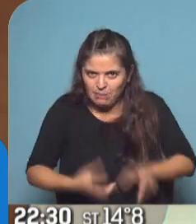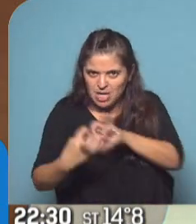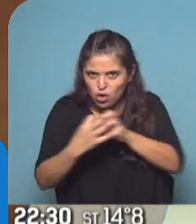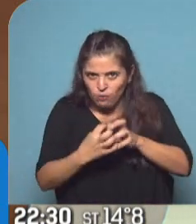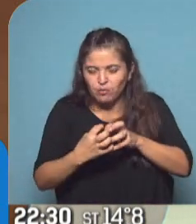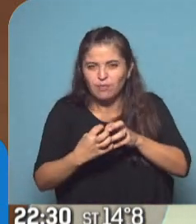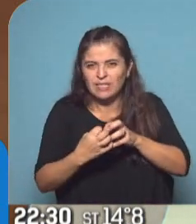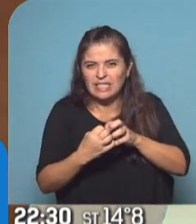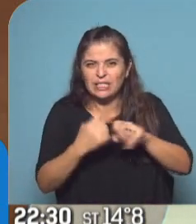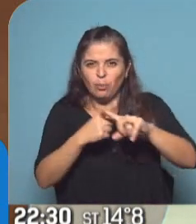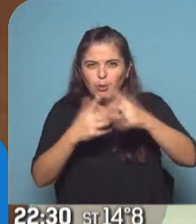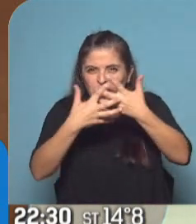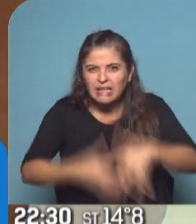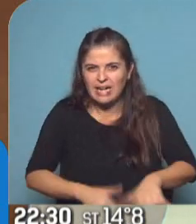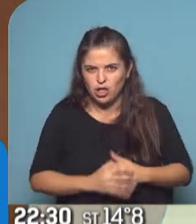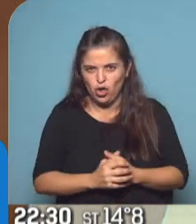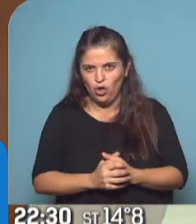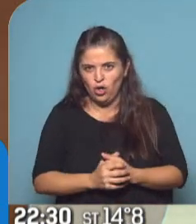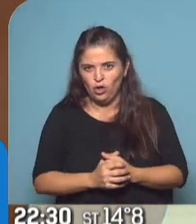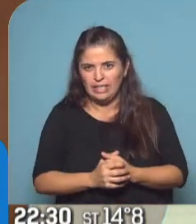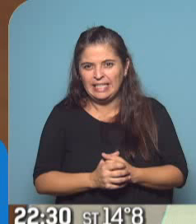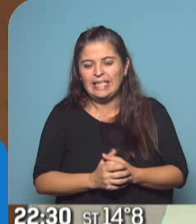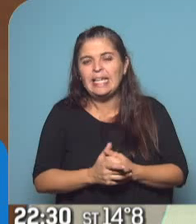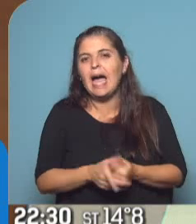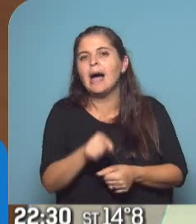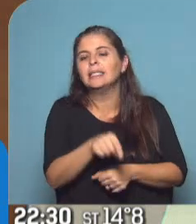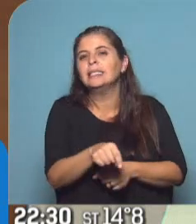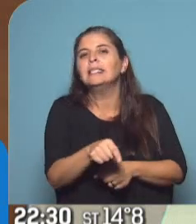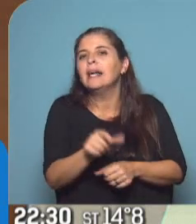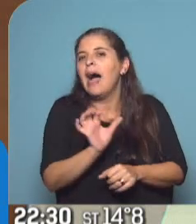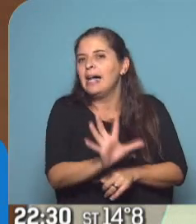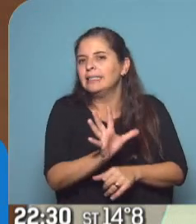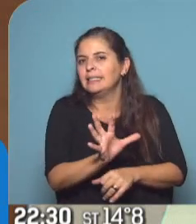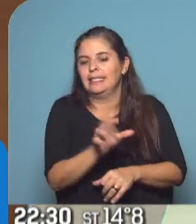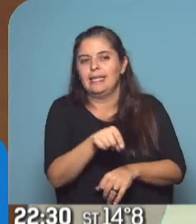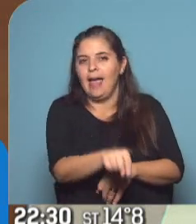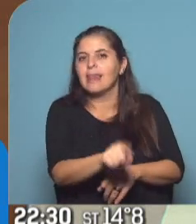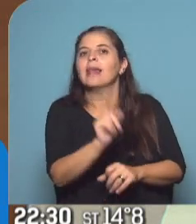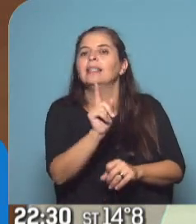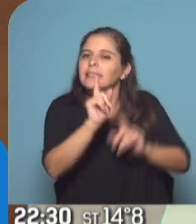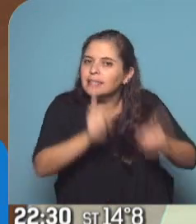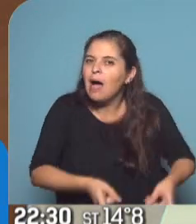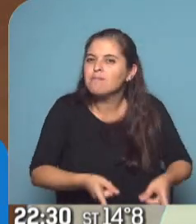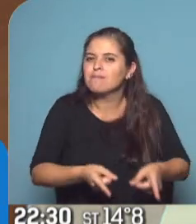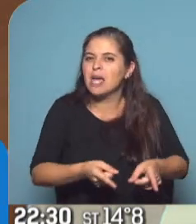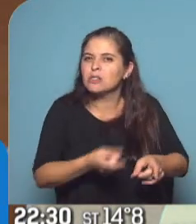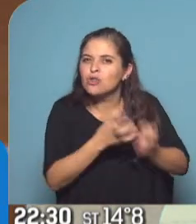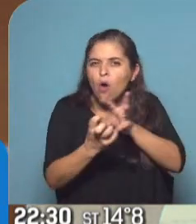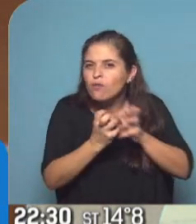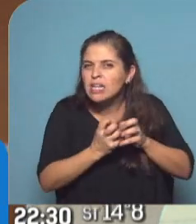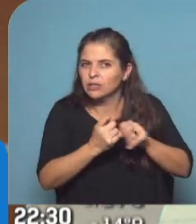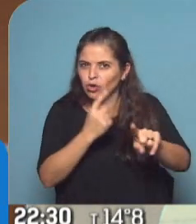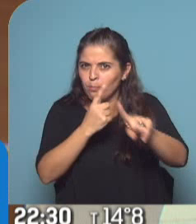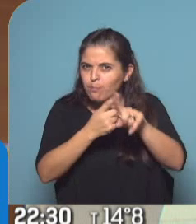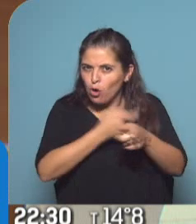guerra su rivalidad comercial general con eeuu social china eeuu porque veo otro capítulo ahí que